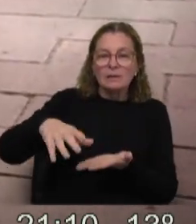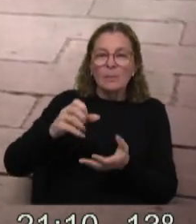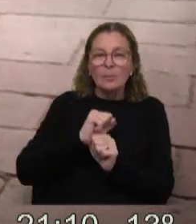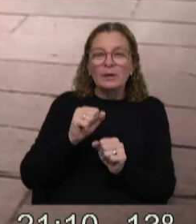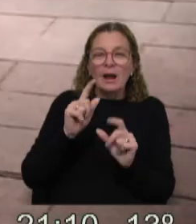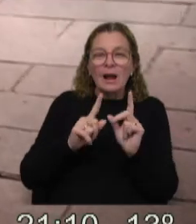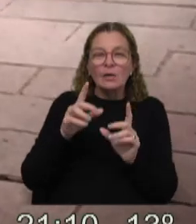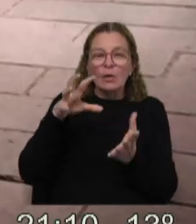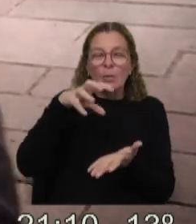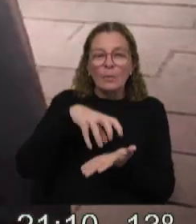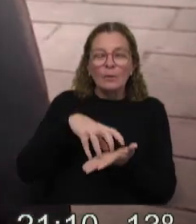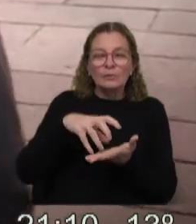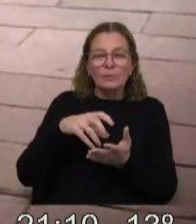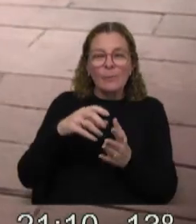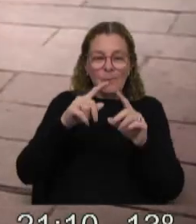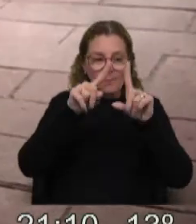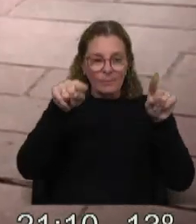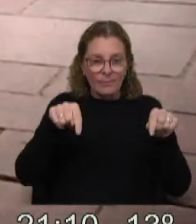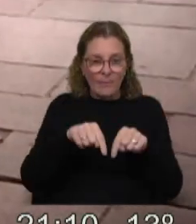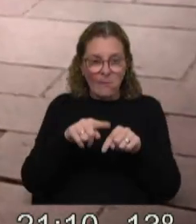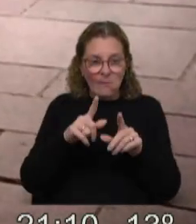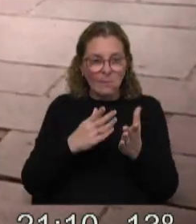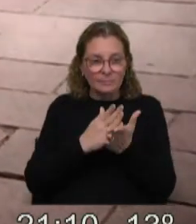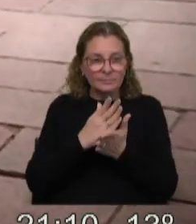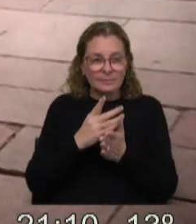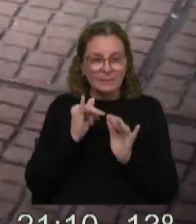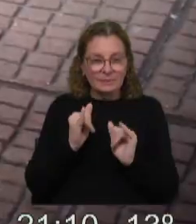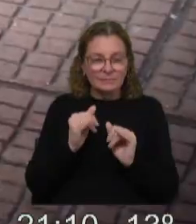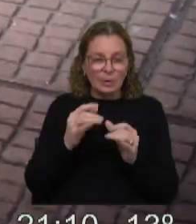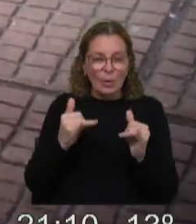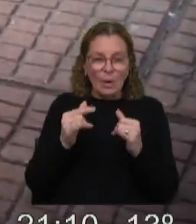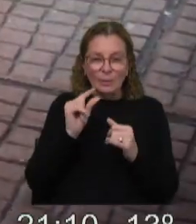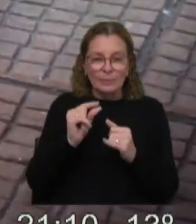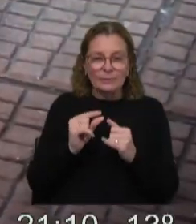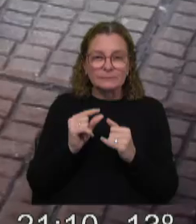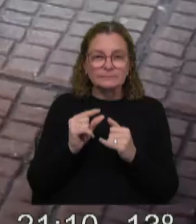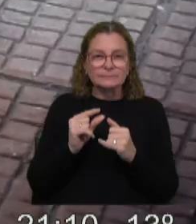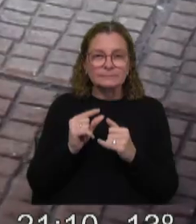un QR, un stencil, un afiche, que sea referencia y un poco jugar